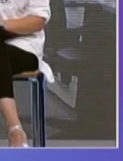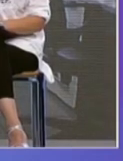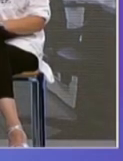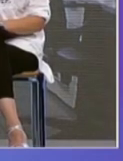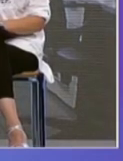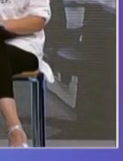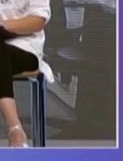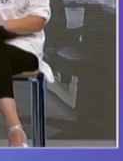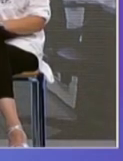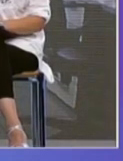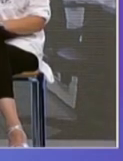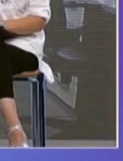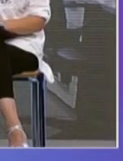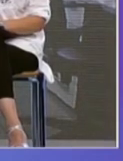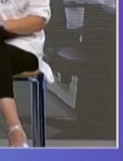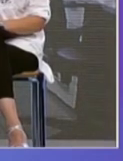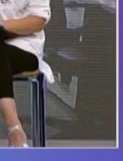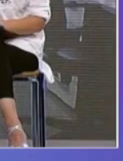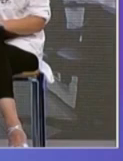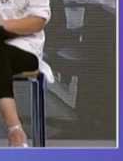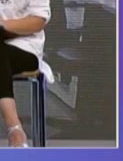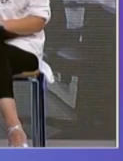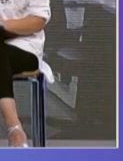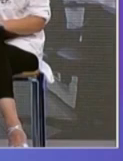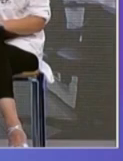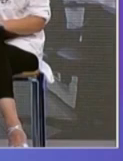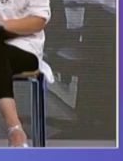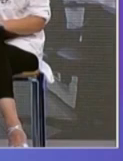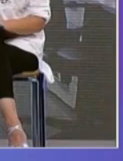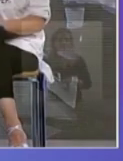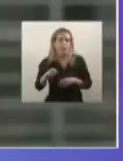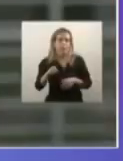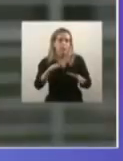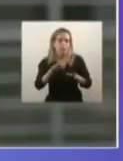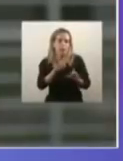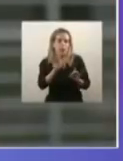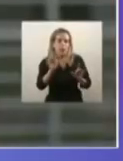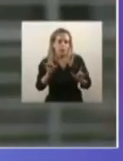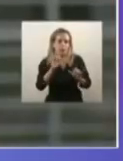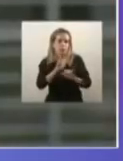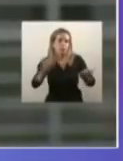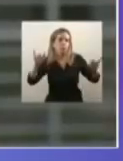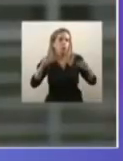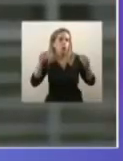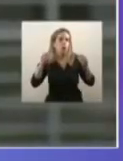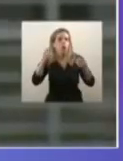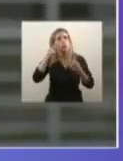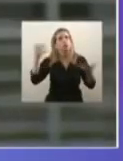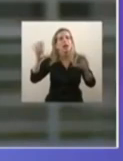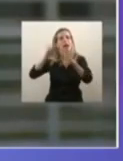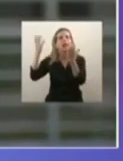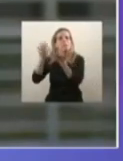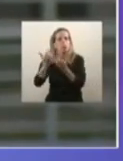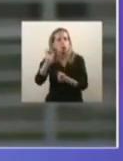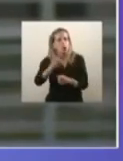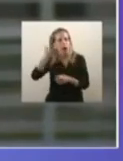pide que devalúe. Les pedimos un plan, que puede ser con este tipo de cambio, con otro, puede ser el mismo tipo de cambio sin retenciones, puede ser 3 millones de